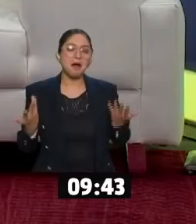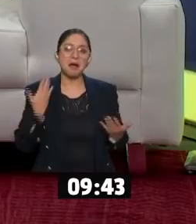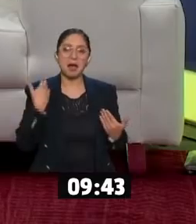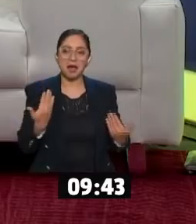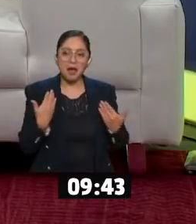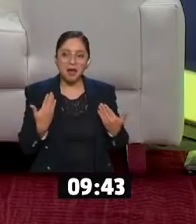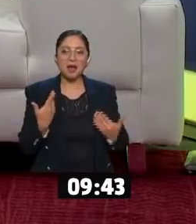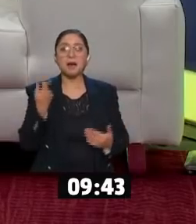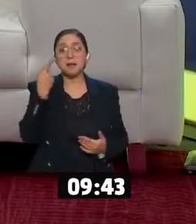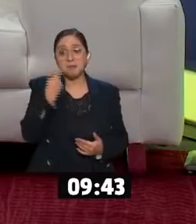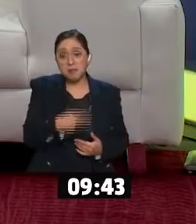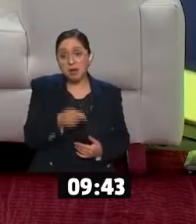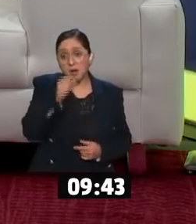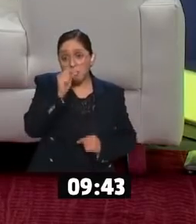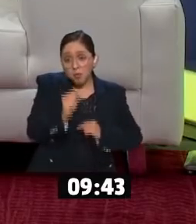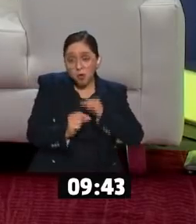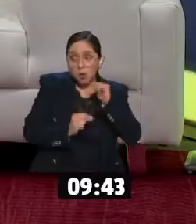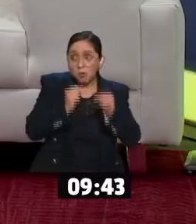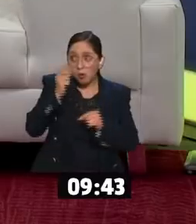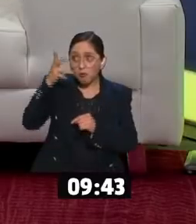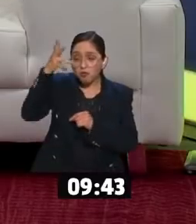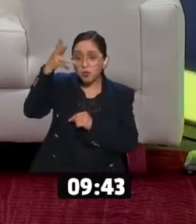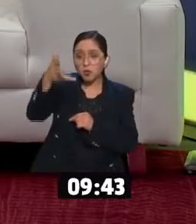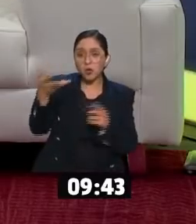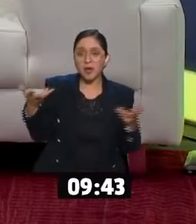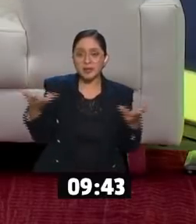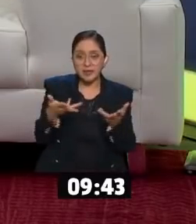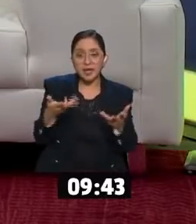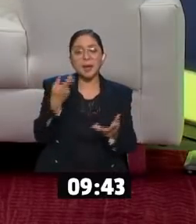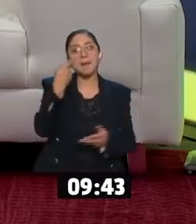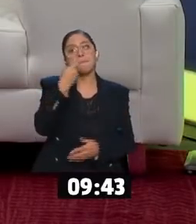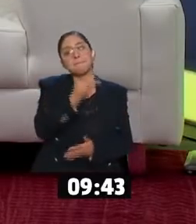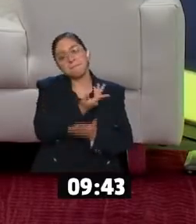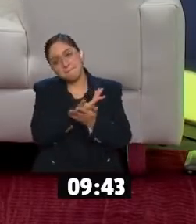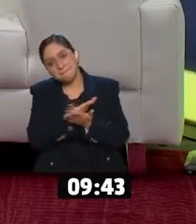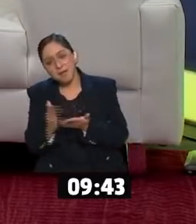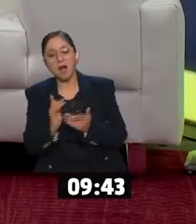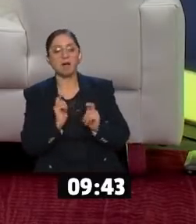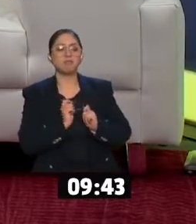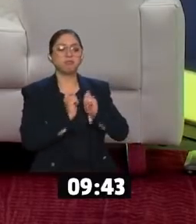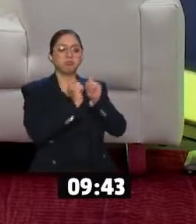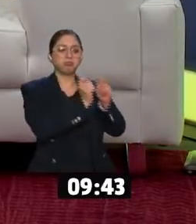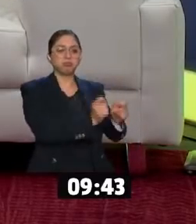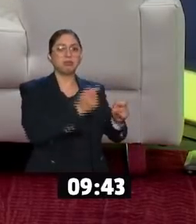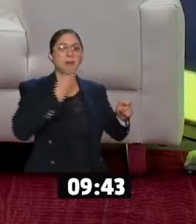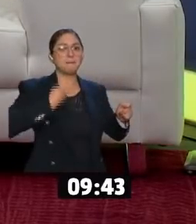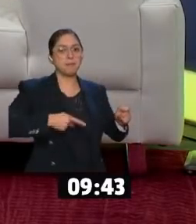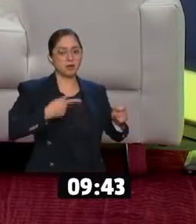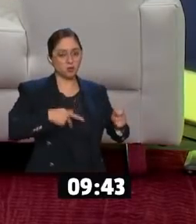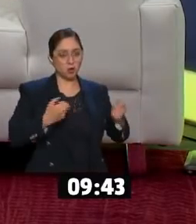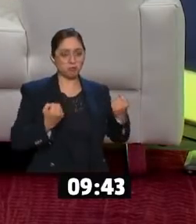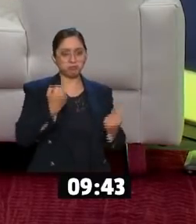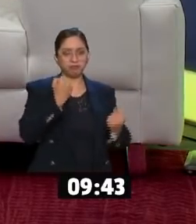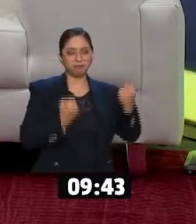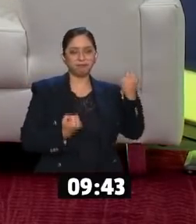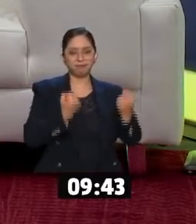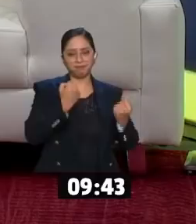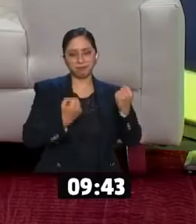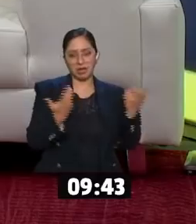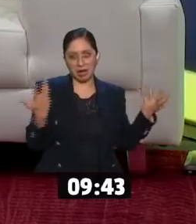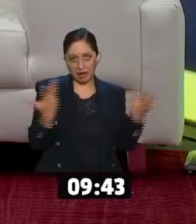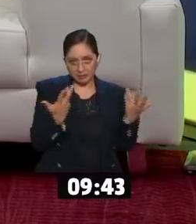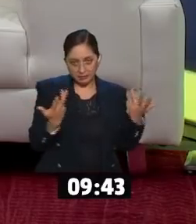de cuentas, así se construye el futuro. Pero dejen al gozando conductor la vida. designado poniendo el verde de la...